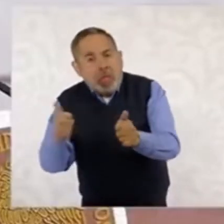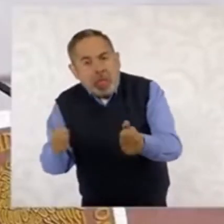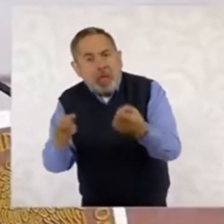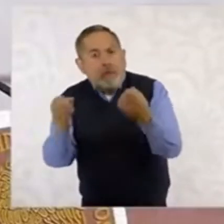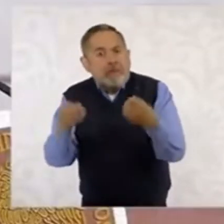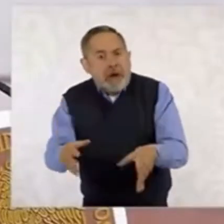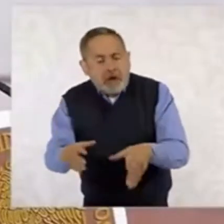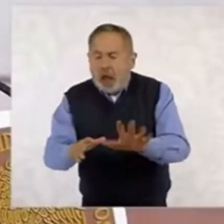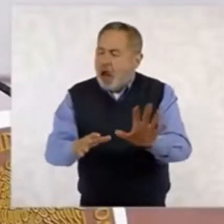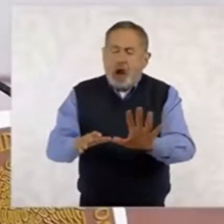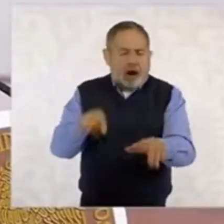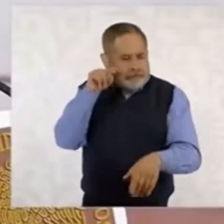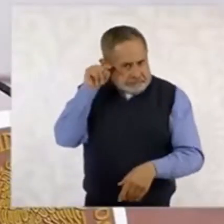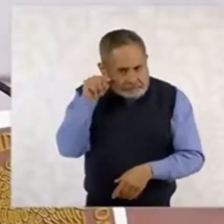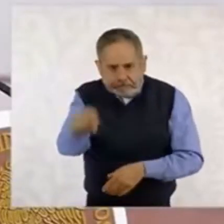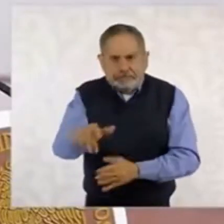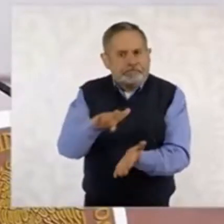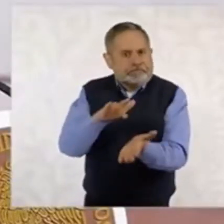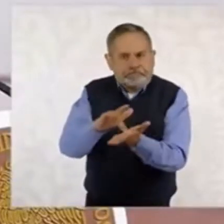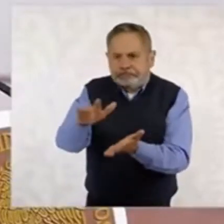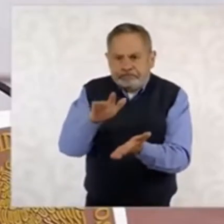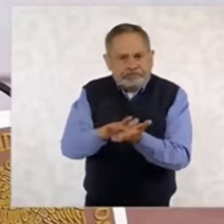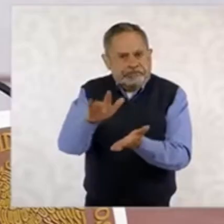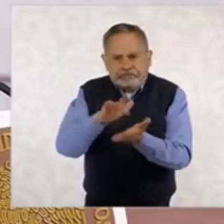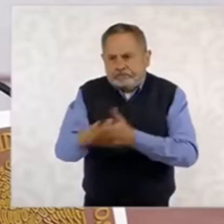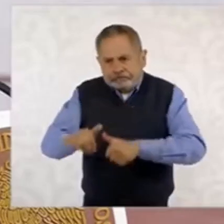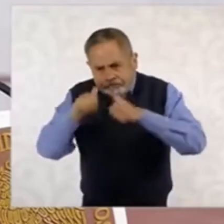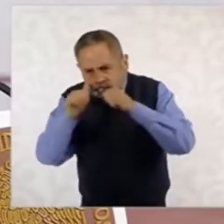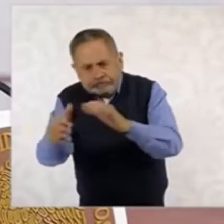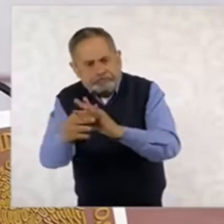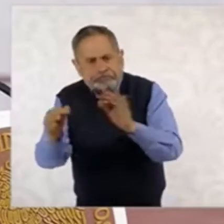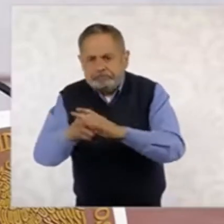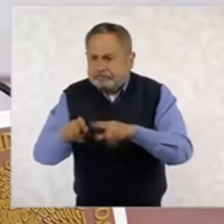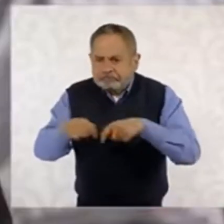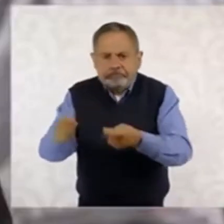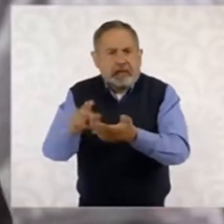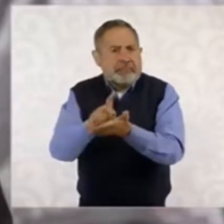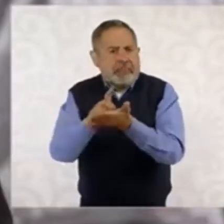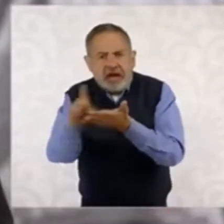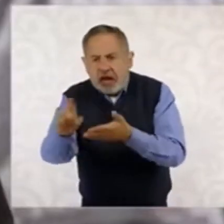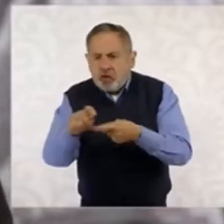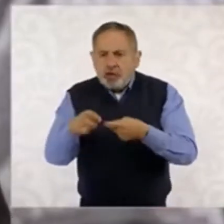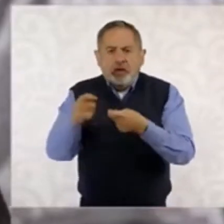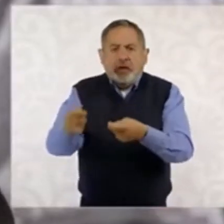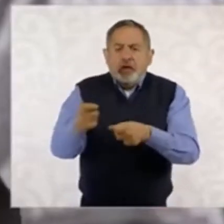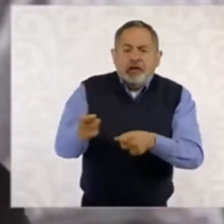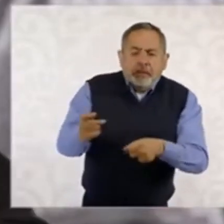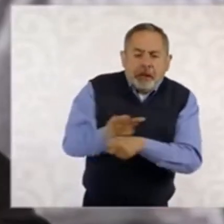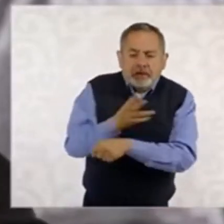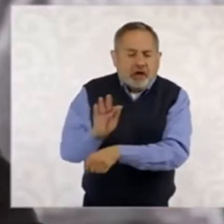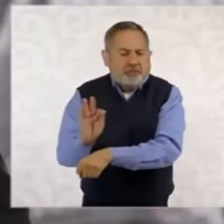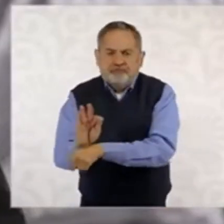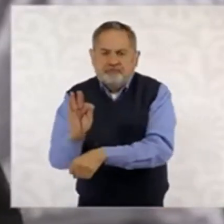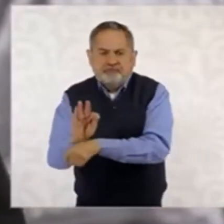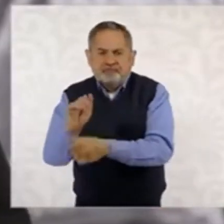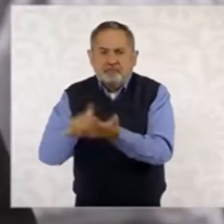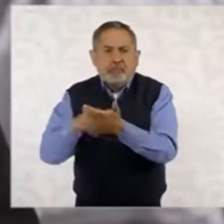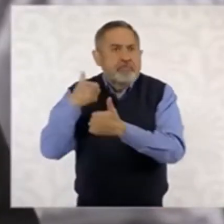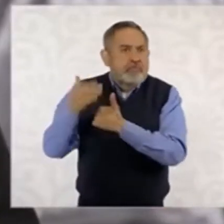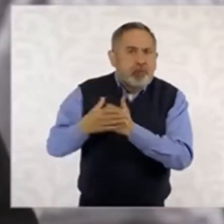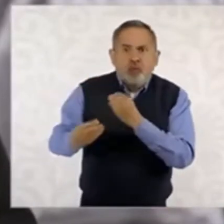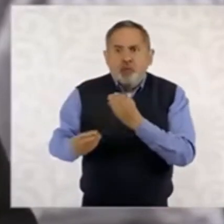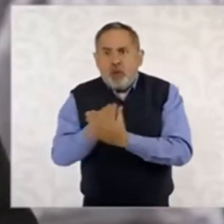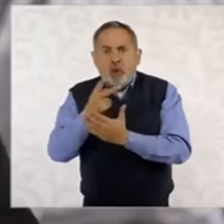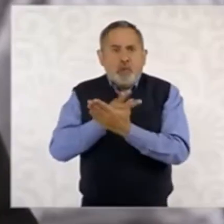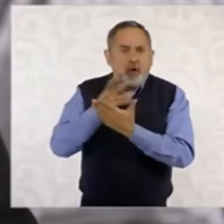en el acceso a la justicia, para restituirles derechos y contribuir a conformar nuevos proyectos